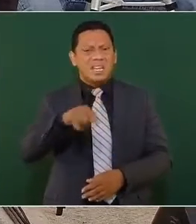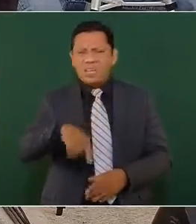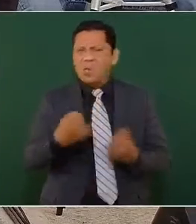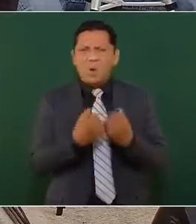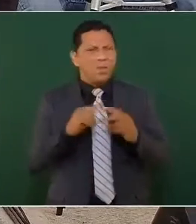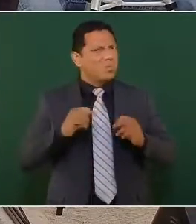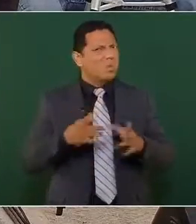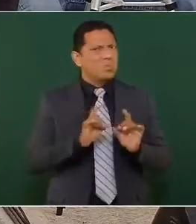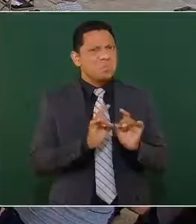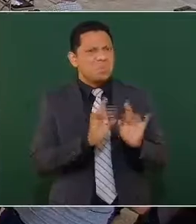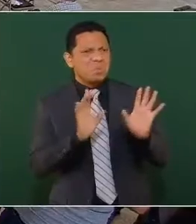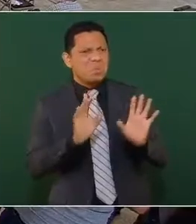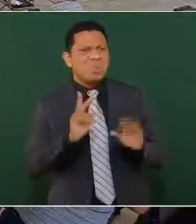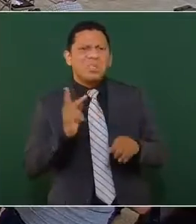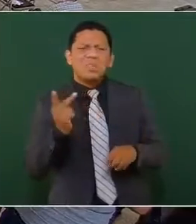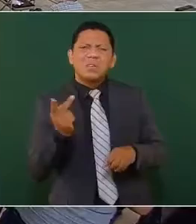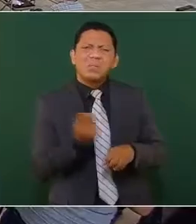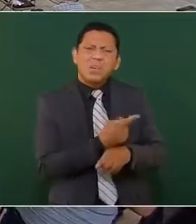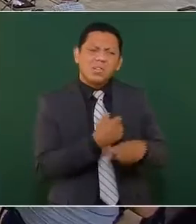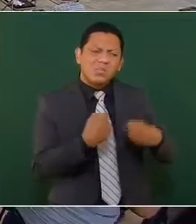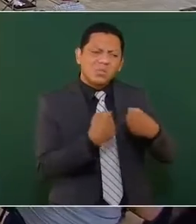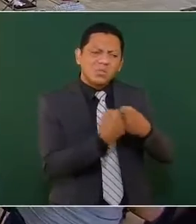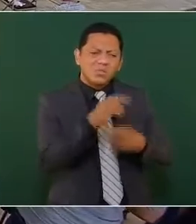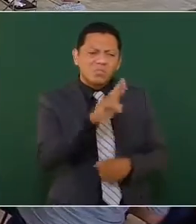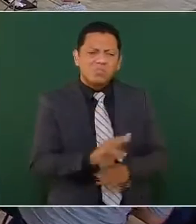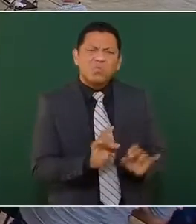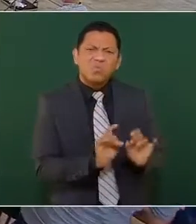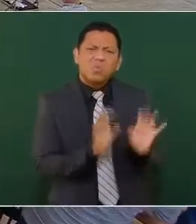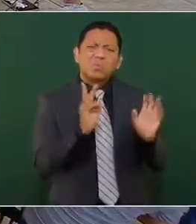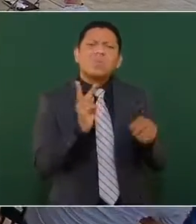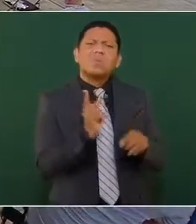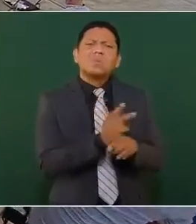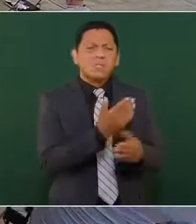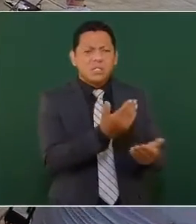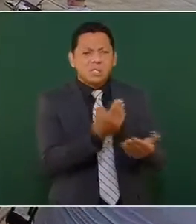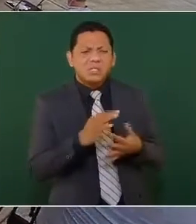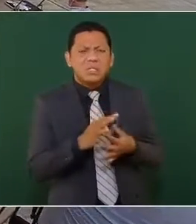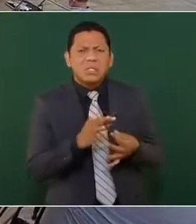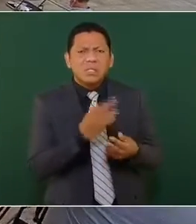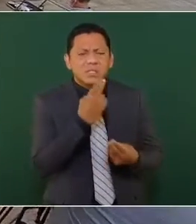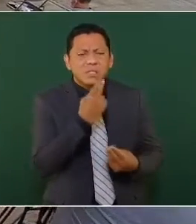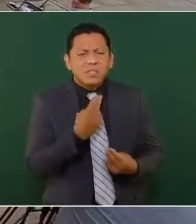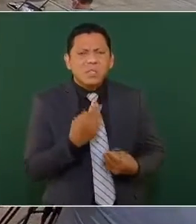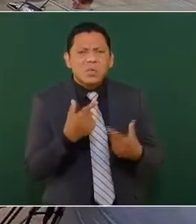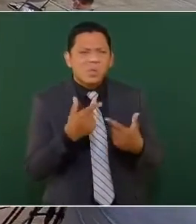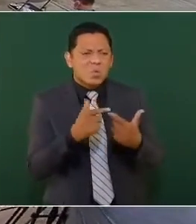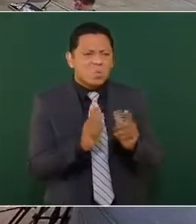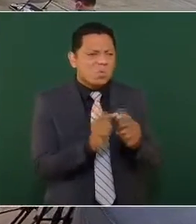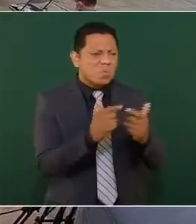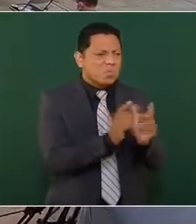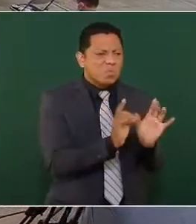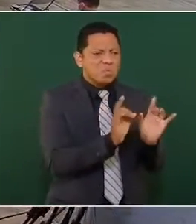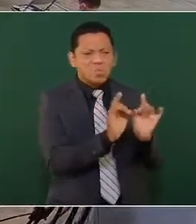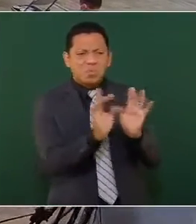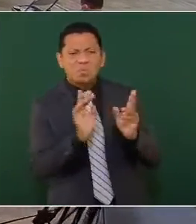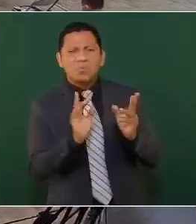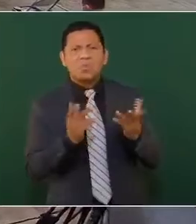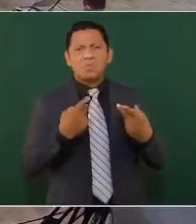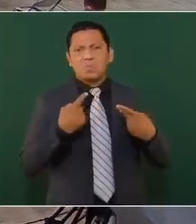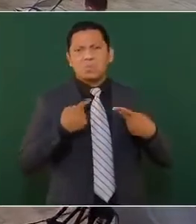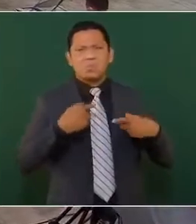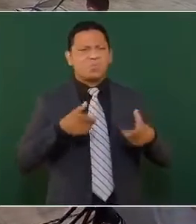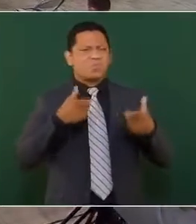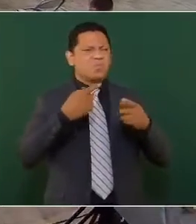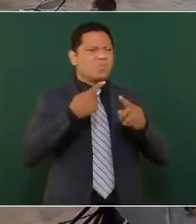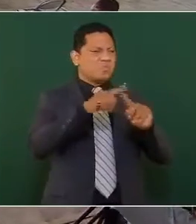Gutiérrez. ¿Qué está pasando aquí en la frontera sur mexicana, general, con estos grupos de incidentes, de estos